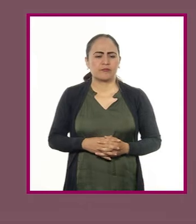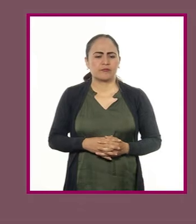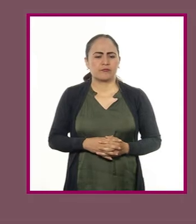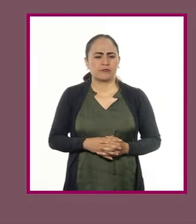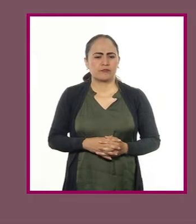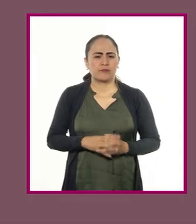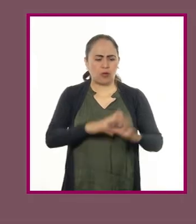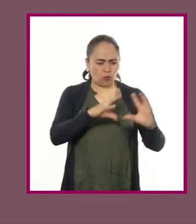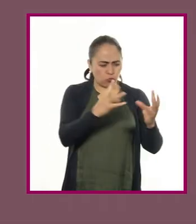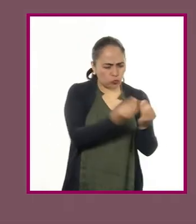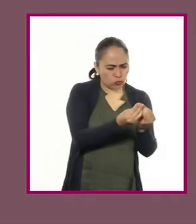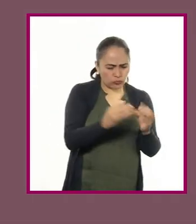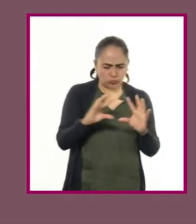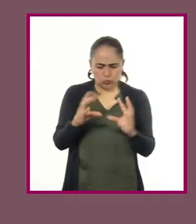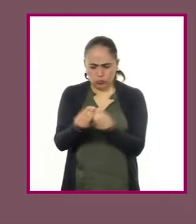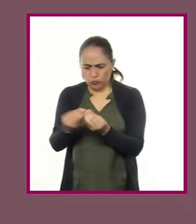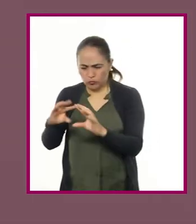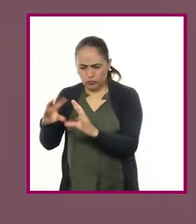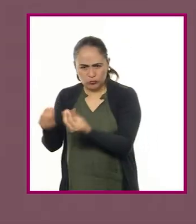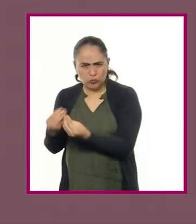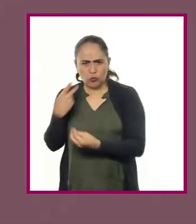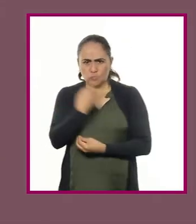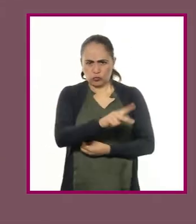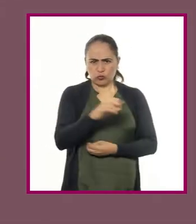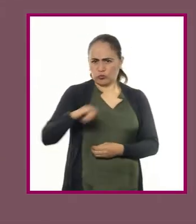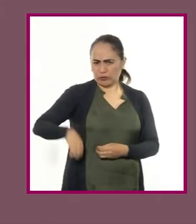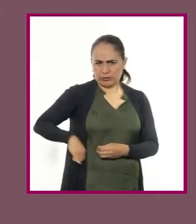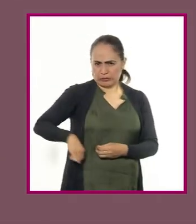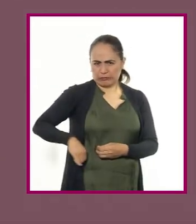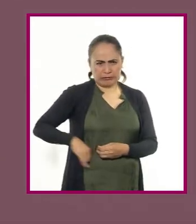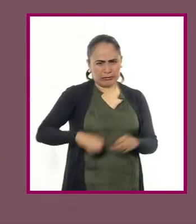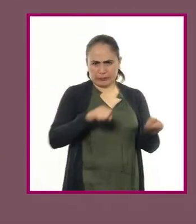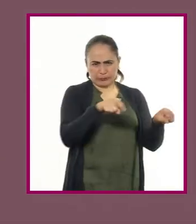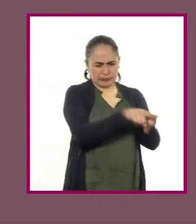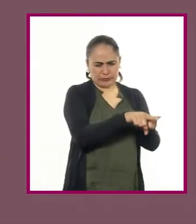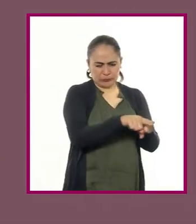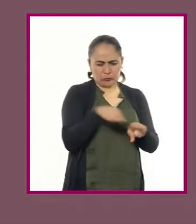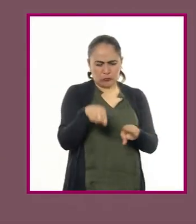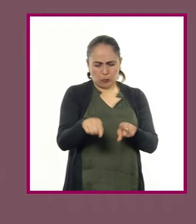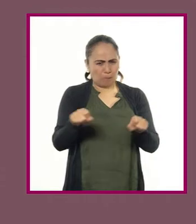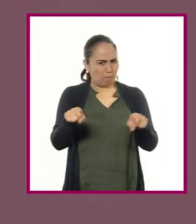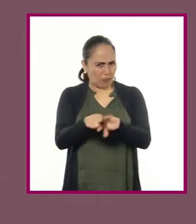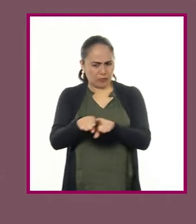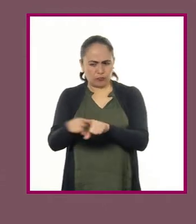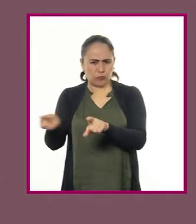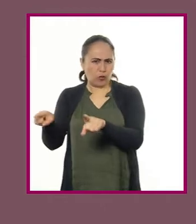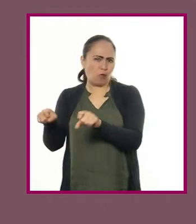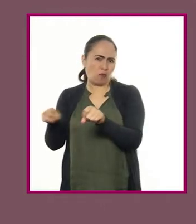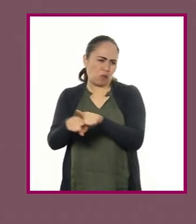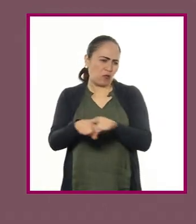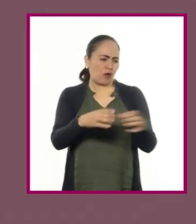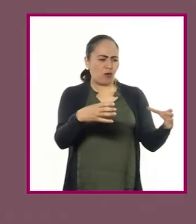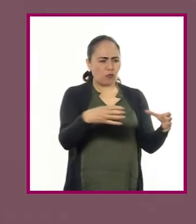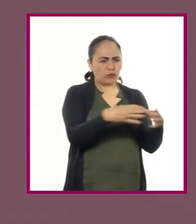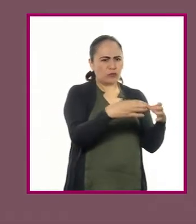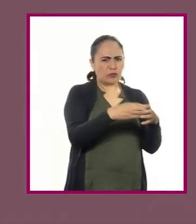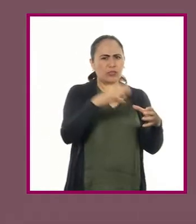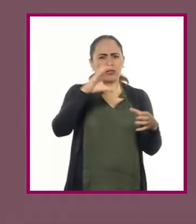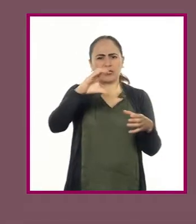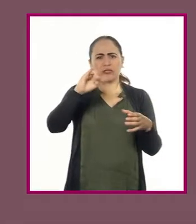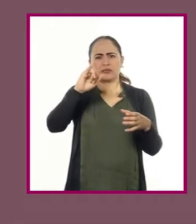se juntan para defender intereses comunes, hay corporaciones civiles que son los